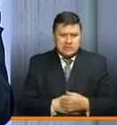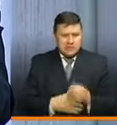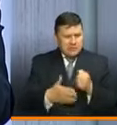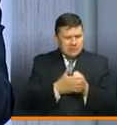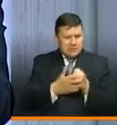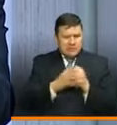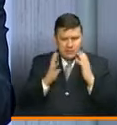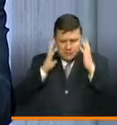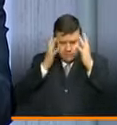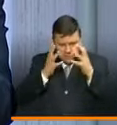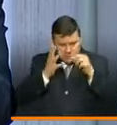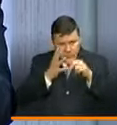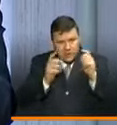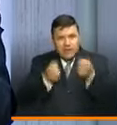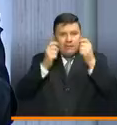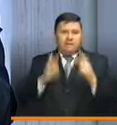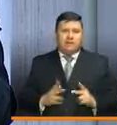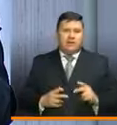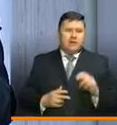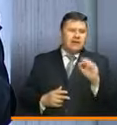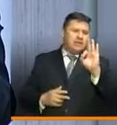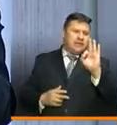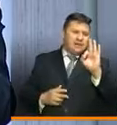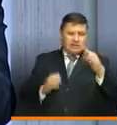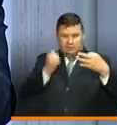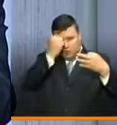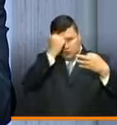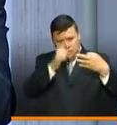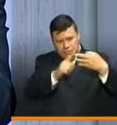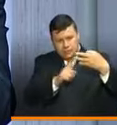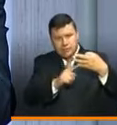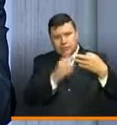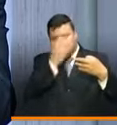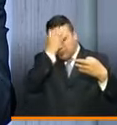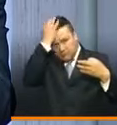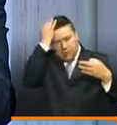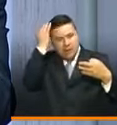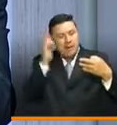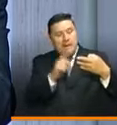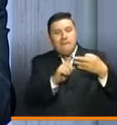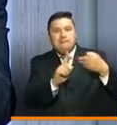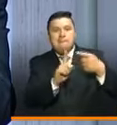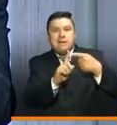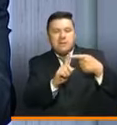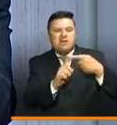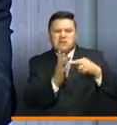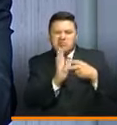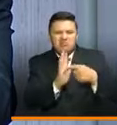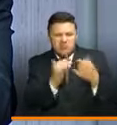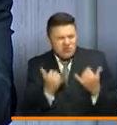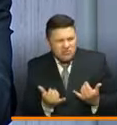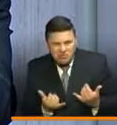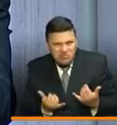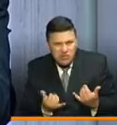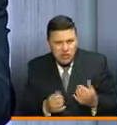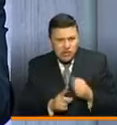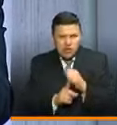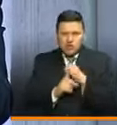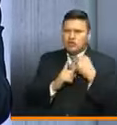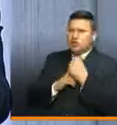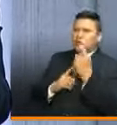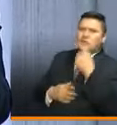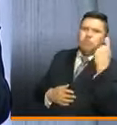de cascos de vida tres puntos de unión fundamentales. Lo primero es, ¿qué significa hoy una sociedad que